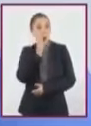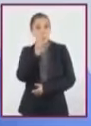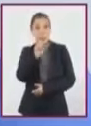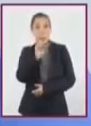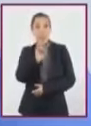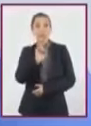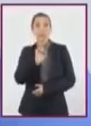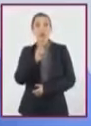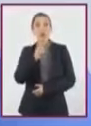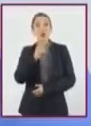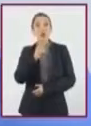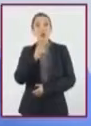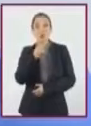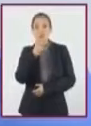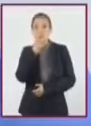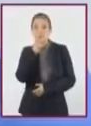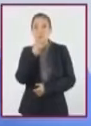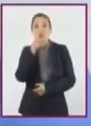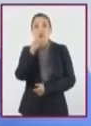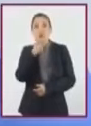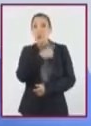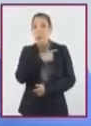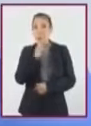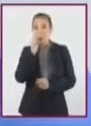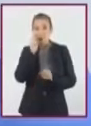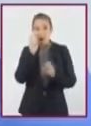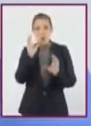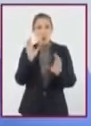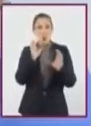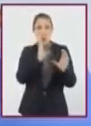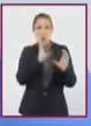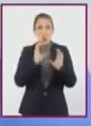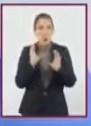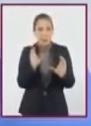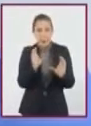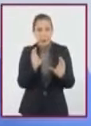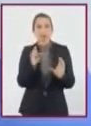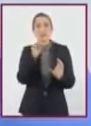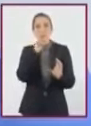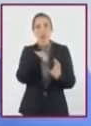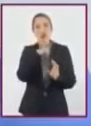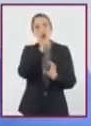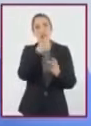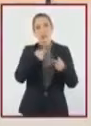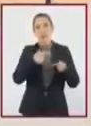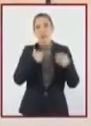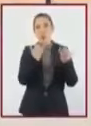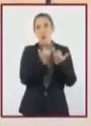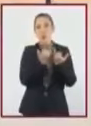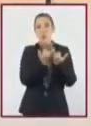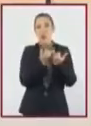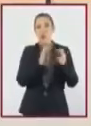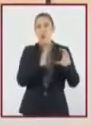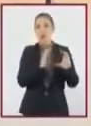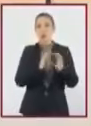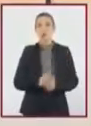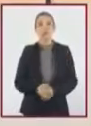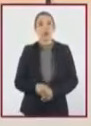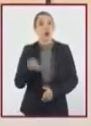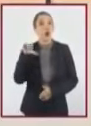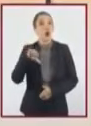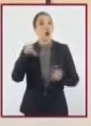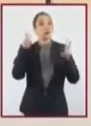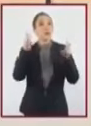20 segundos. Tengamos presente que al cuidarnos, cuidamos a los demás. En el programa de